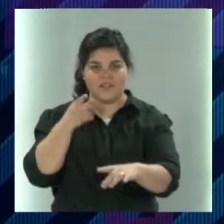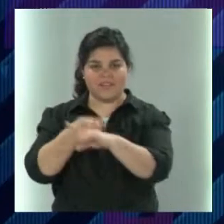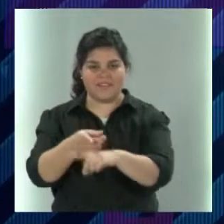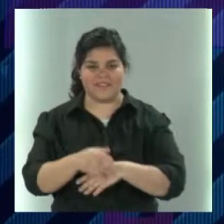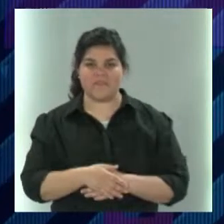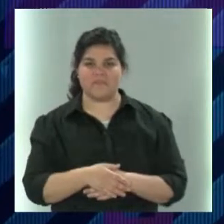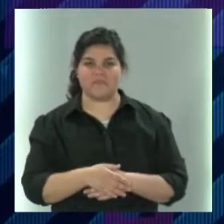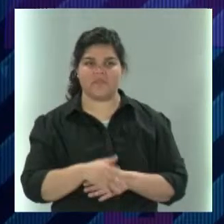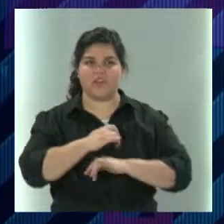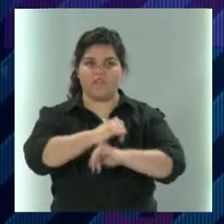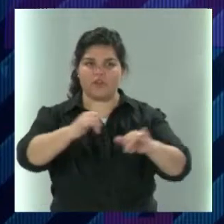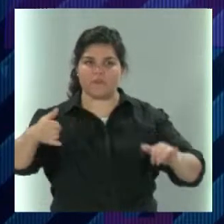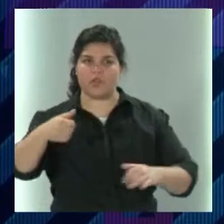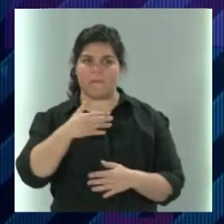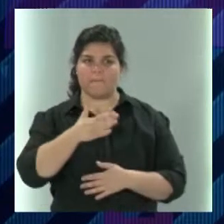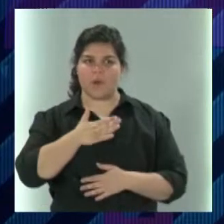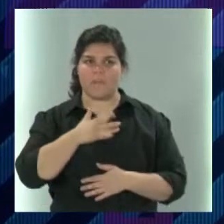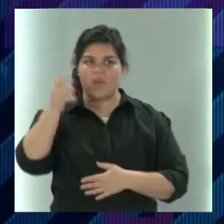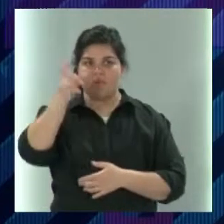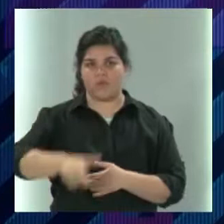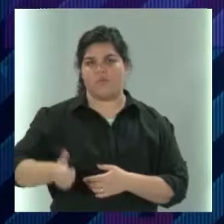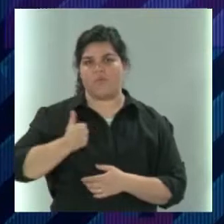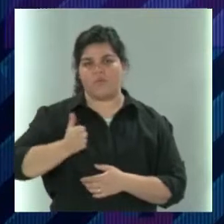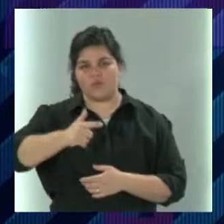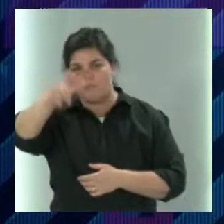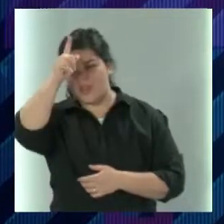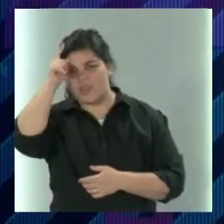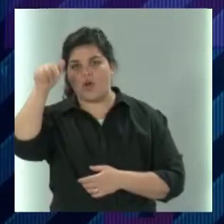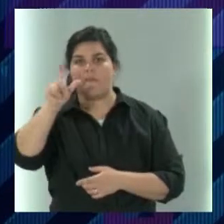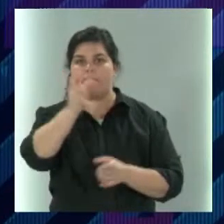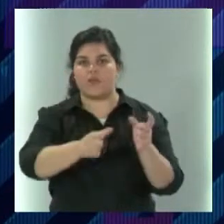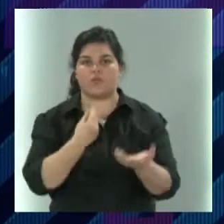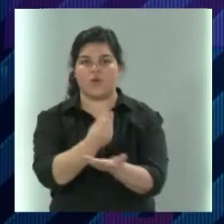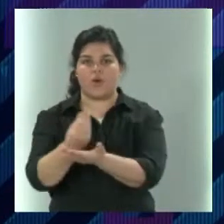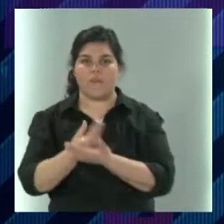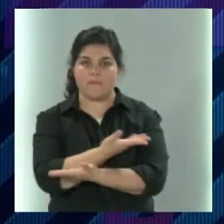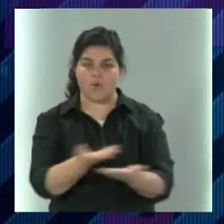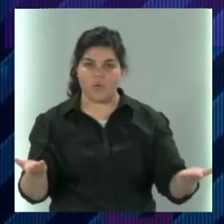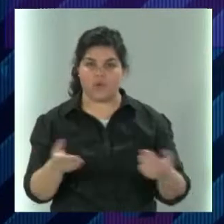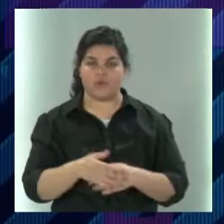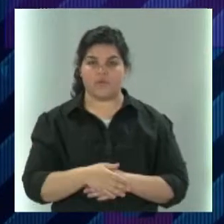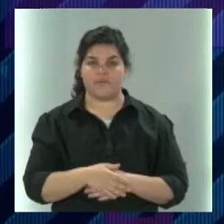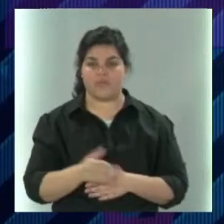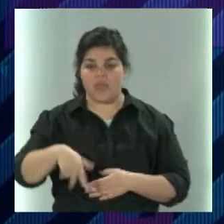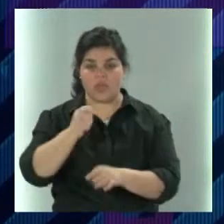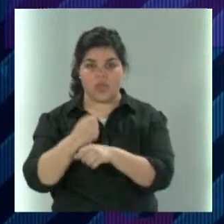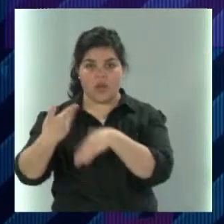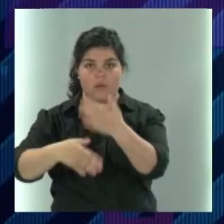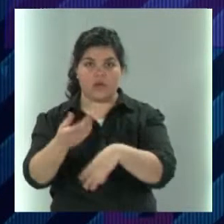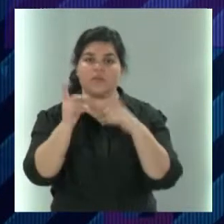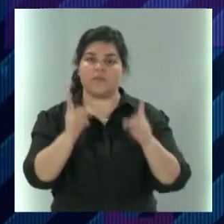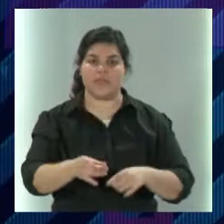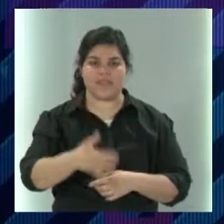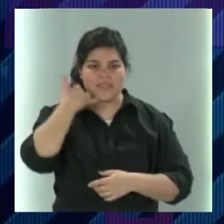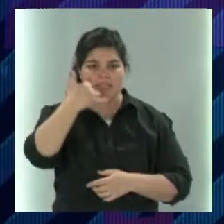información personal requerida por miembro de las fuerzas de seguridad o funcionario público o judicial en ejercicio. Utilizar de manera indebida el sistema de